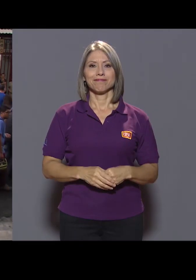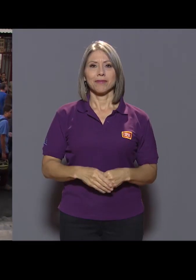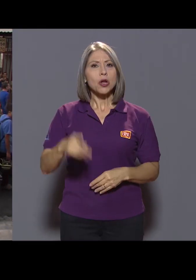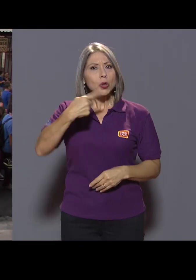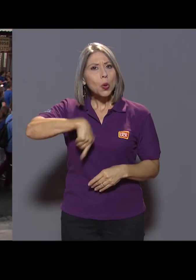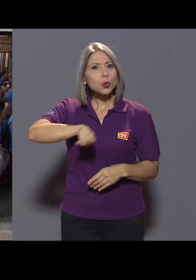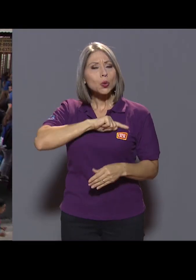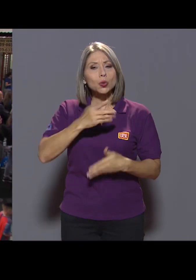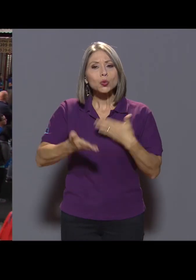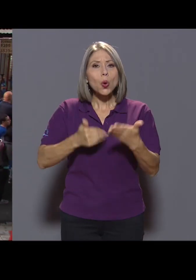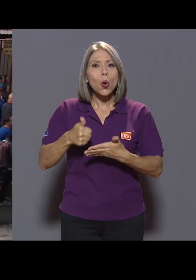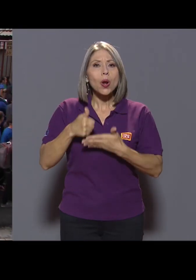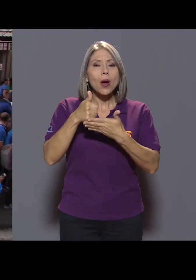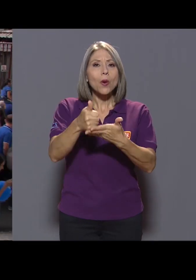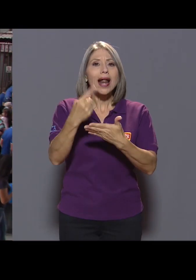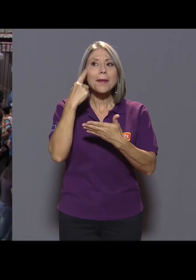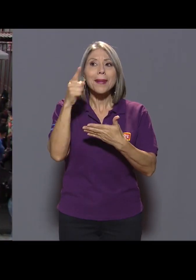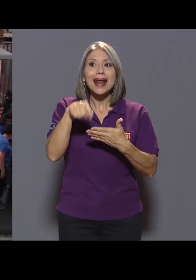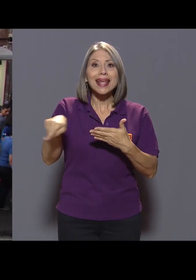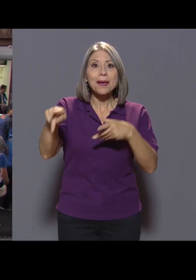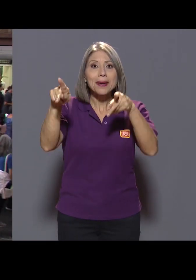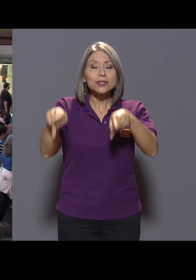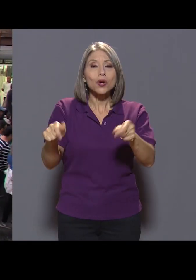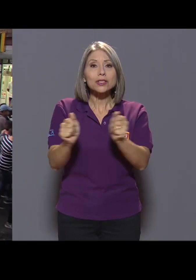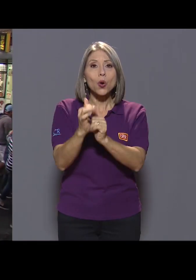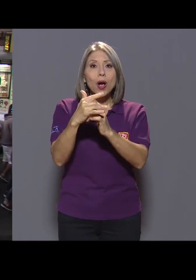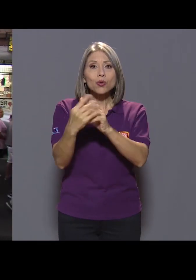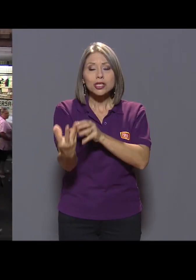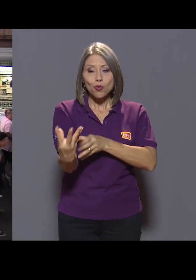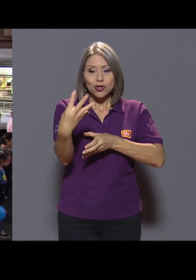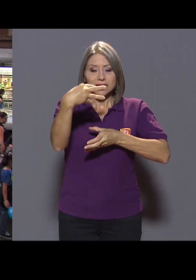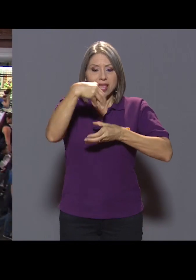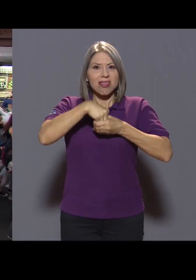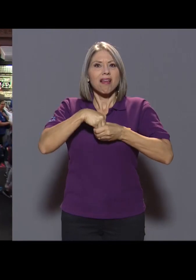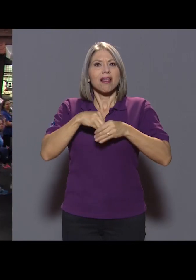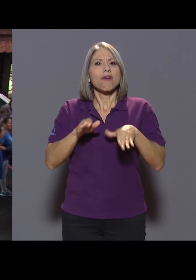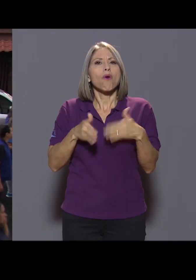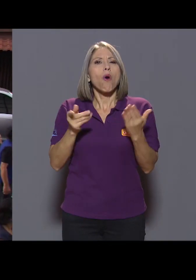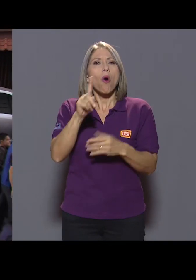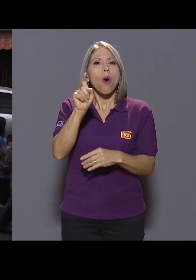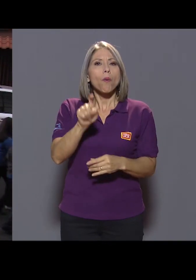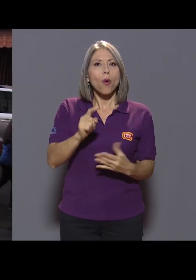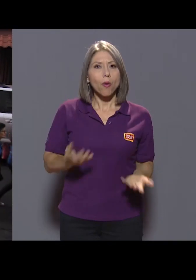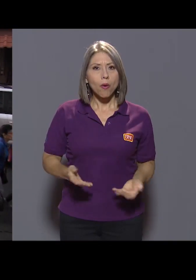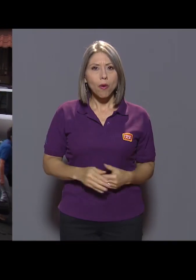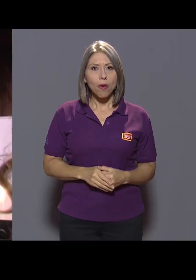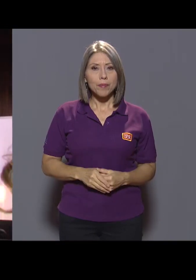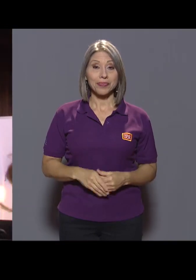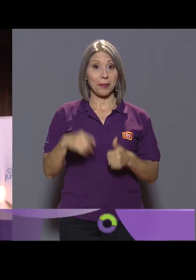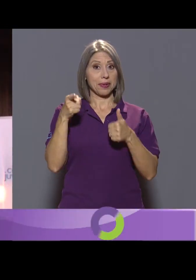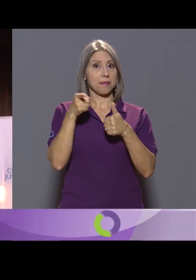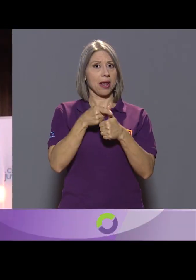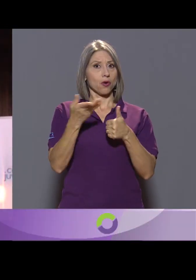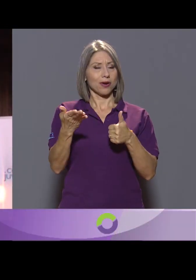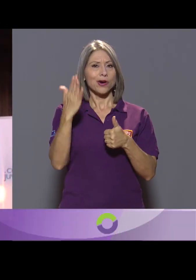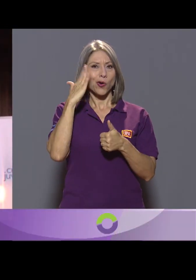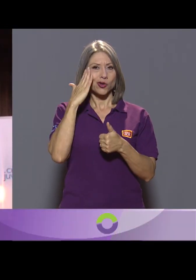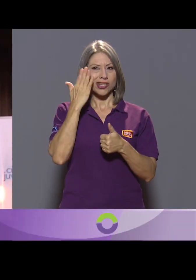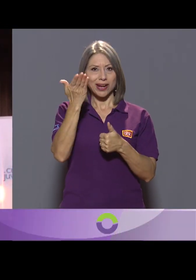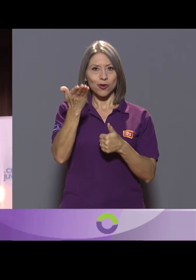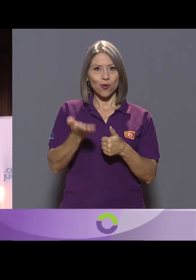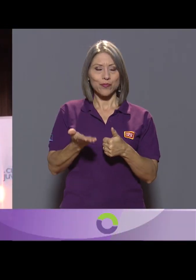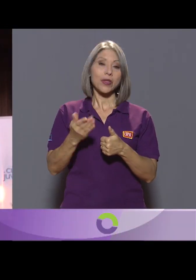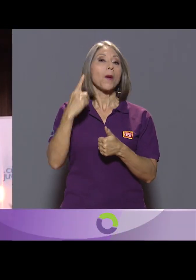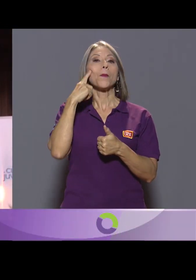¿Cómo podemos colaborar para que se dé la integración de las personas con autismo? El primer paso es conocerlo, ¿verdad?